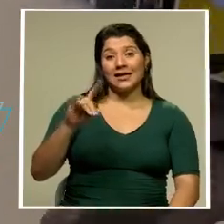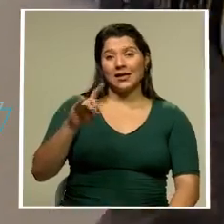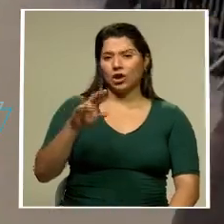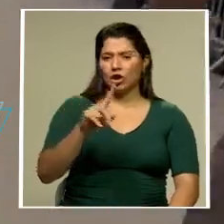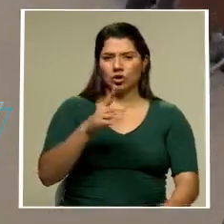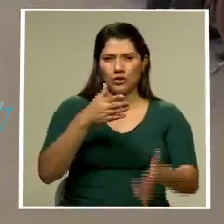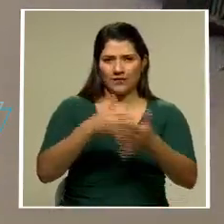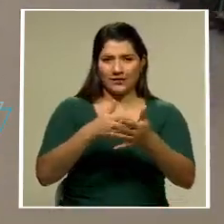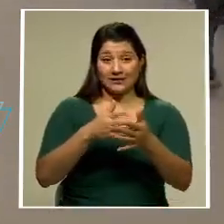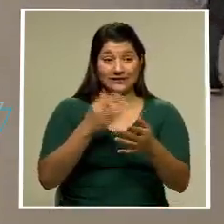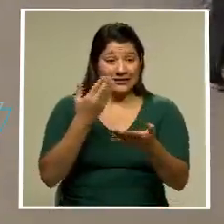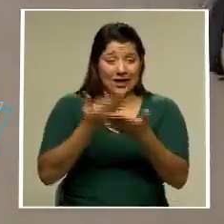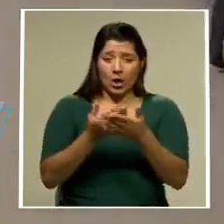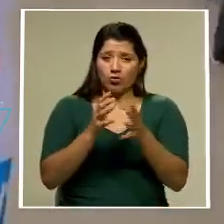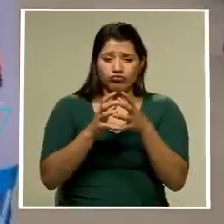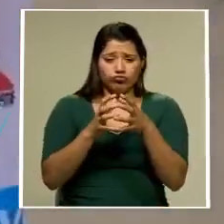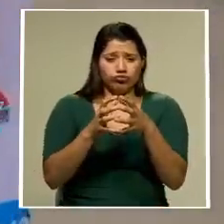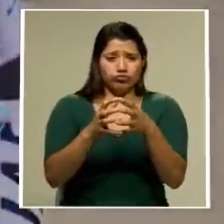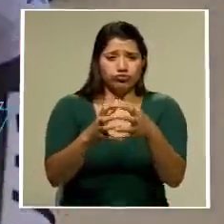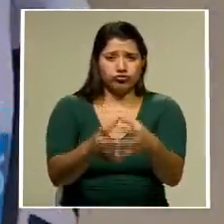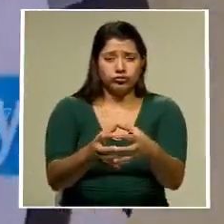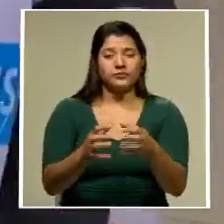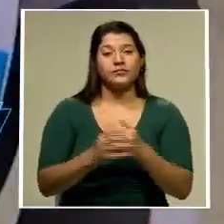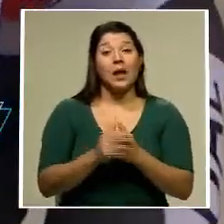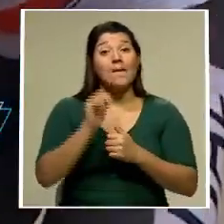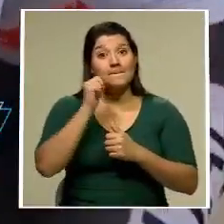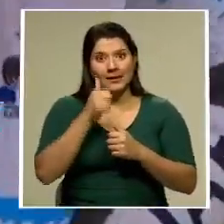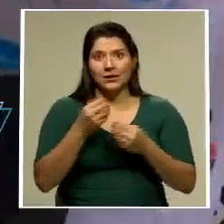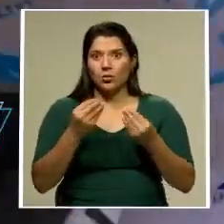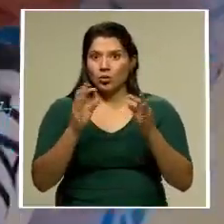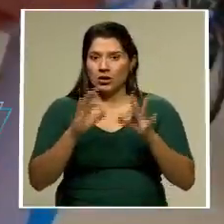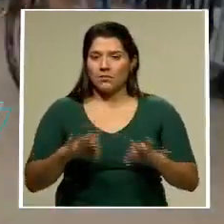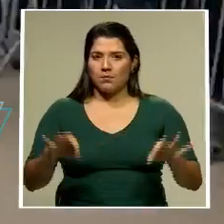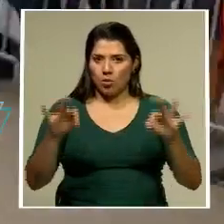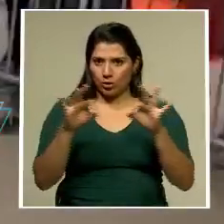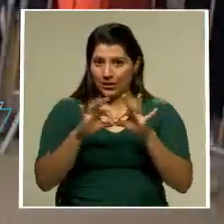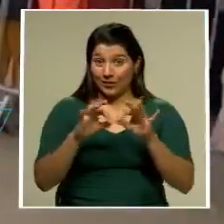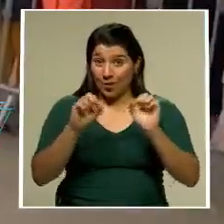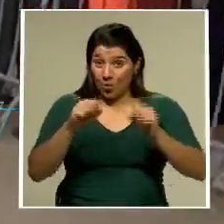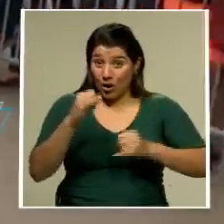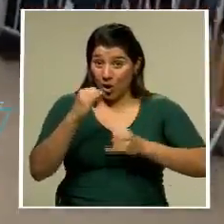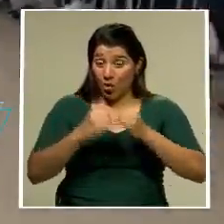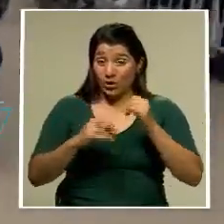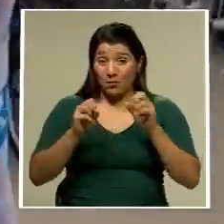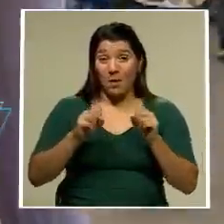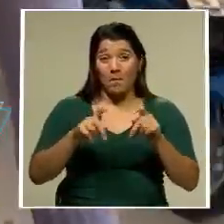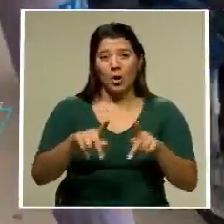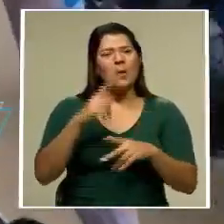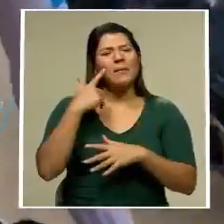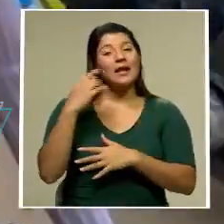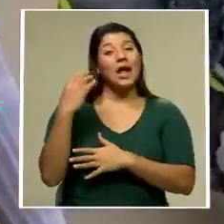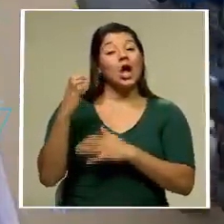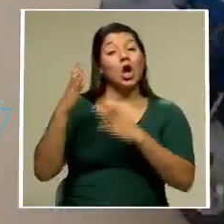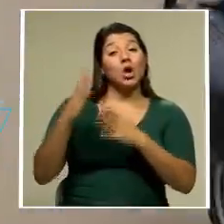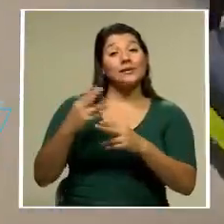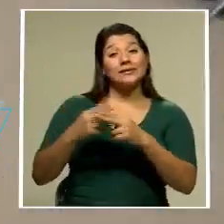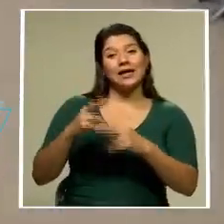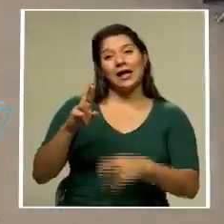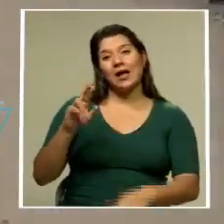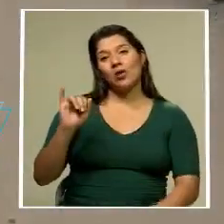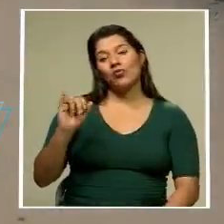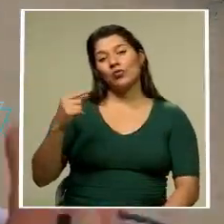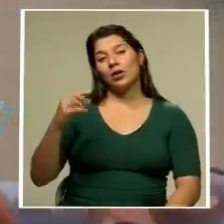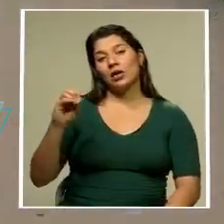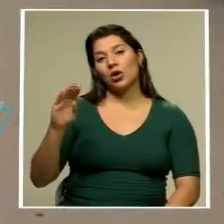casi 14 minutos de Conrad. Mañana puede ser decisivo, podría ser la última oportunidad para que el colombiano Rigoberto Urán,